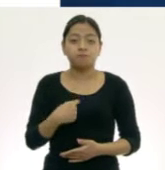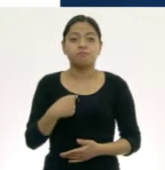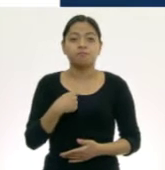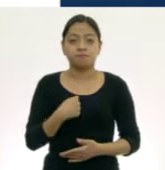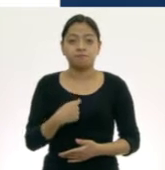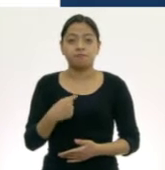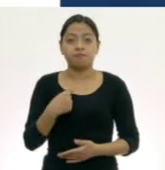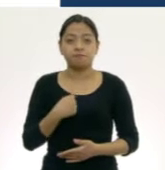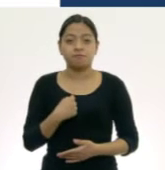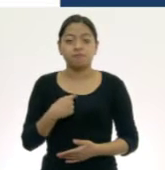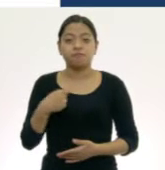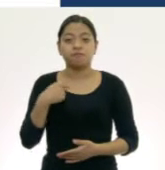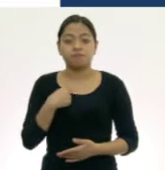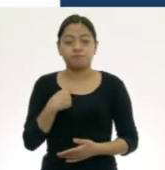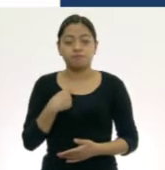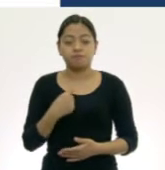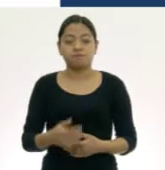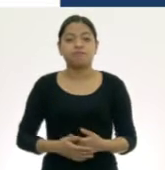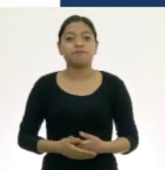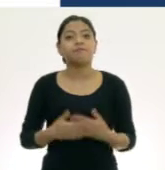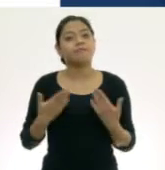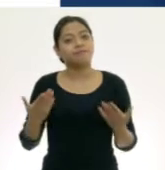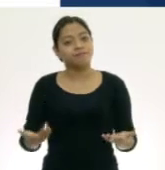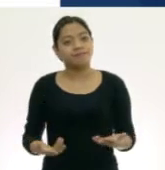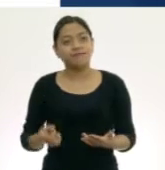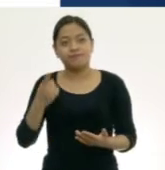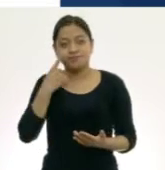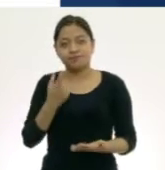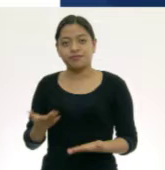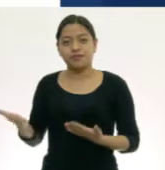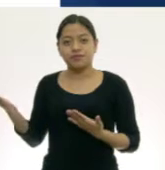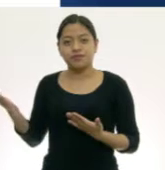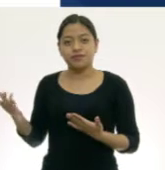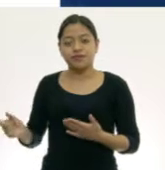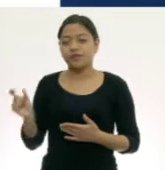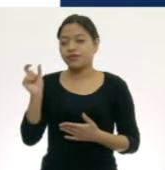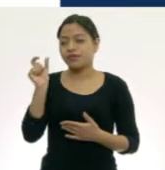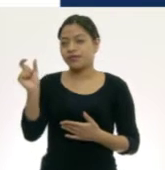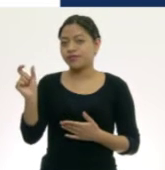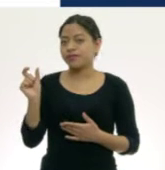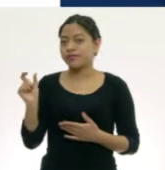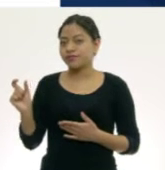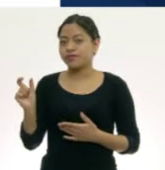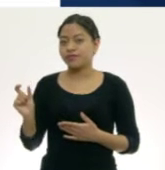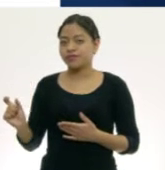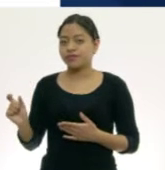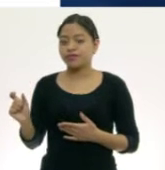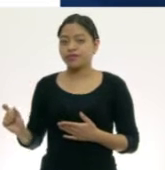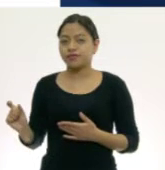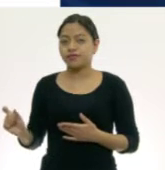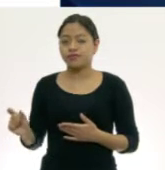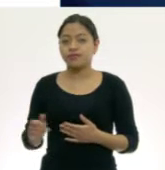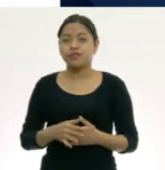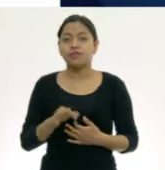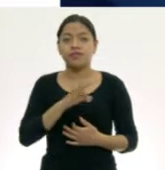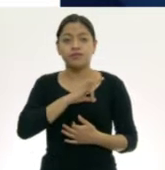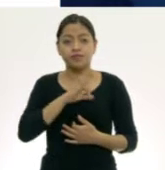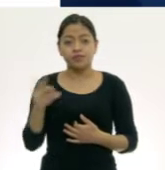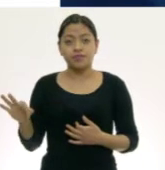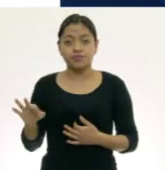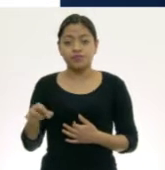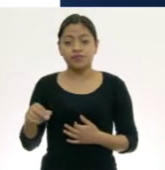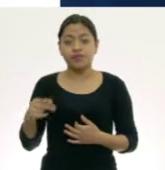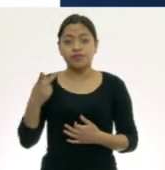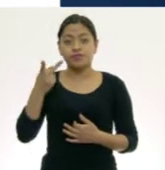también podríamos poner yo, ¿sí? Y ahí los tenemos, mira, los espacios en la diapositiva. Podríamos colocar ese